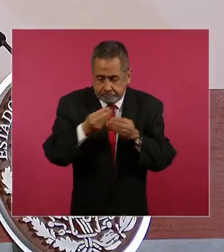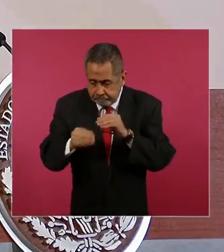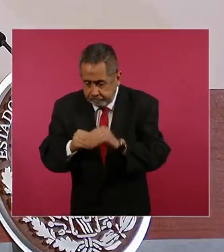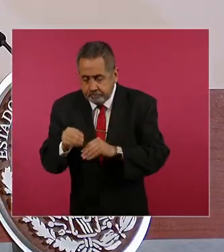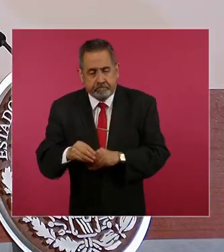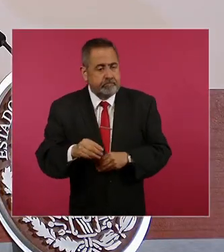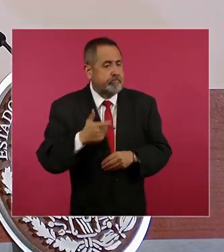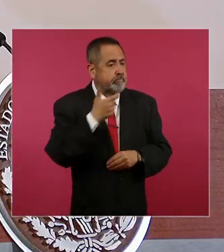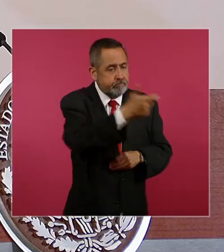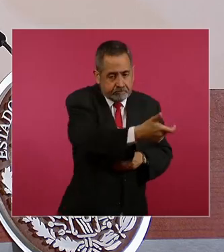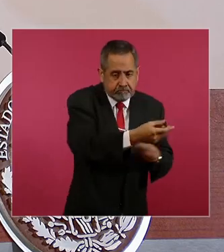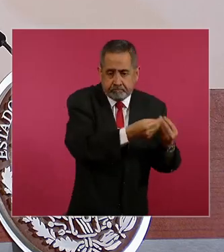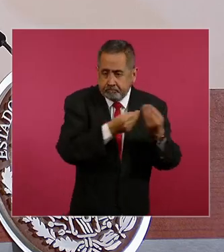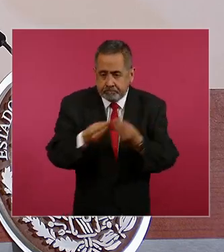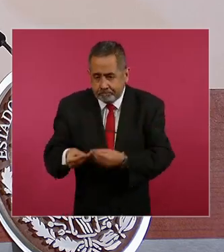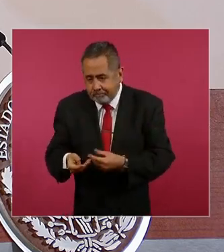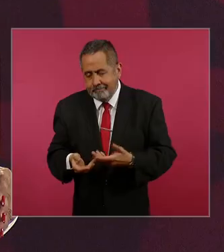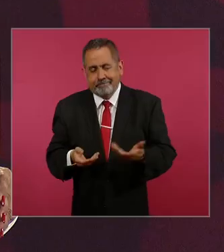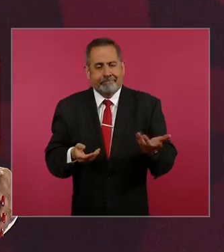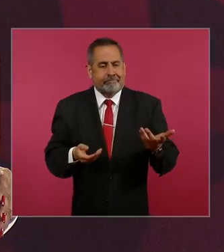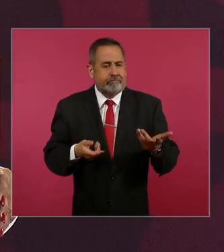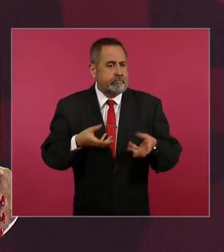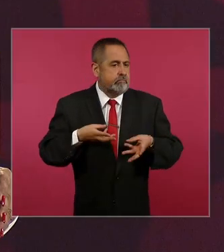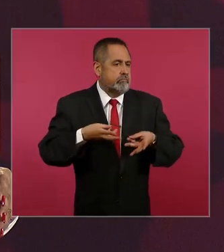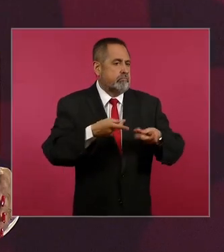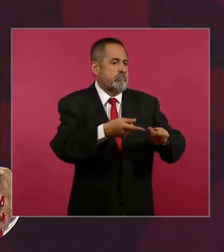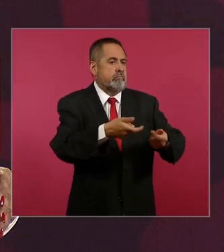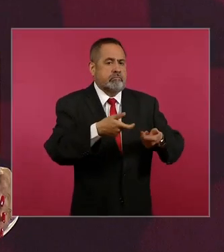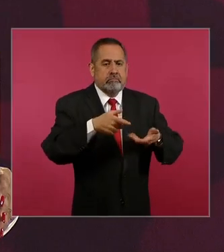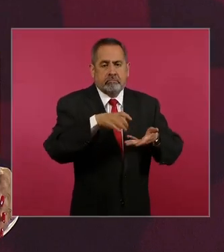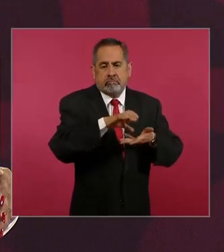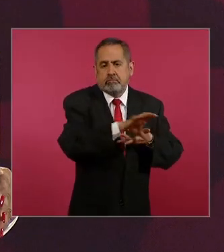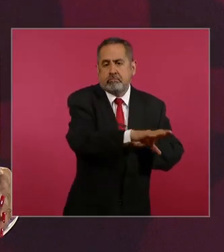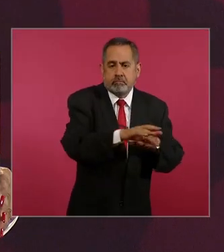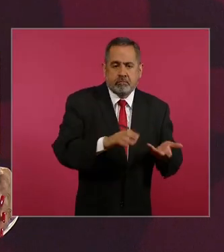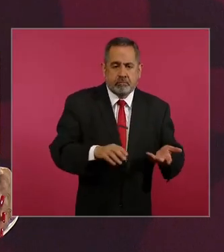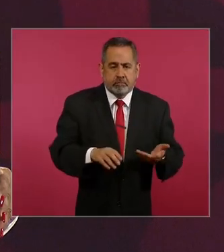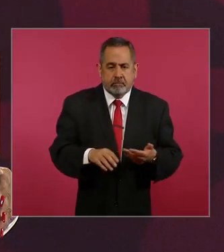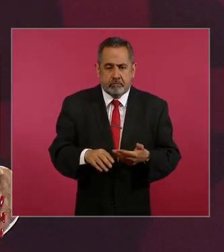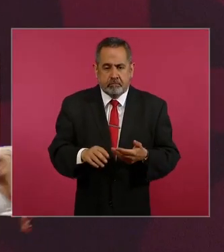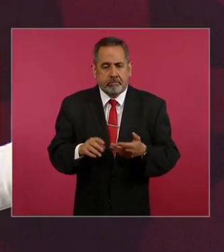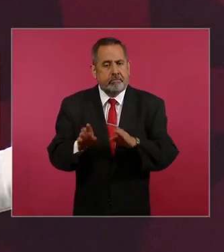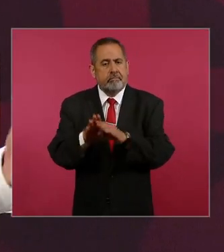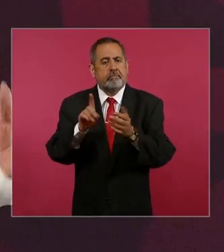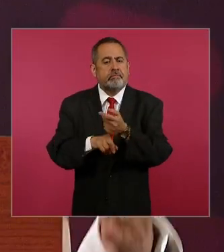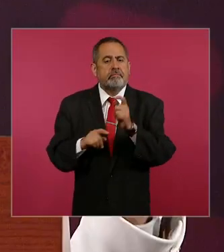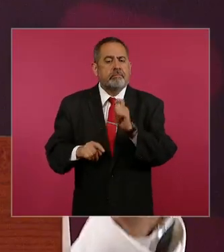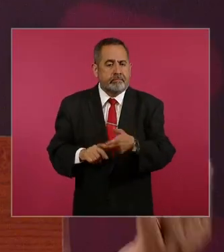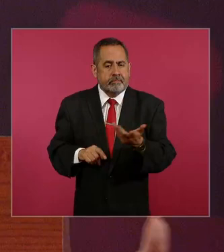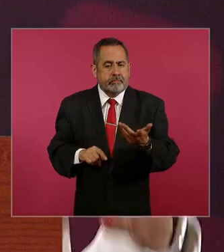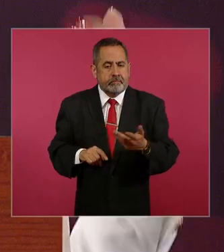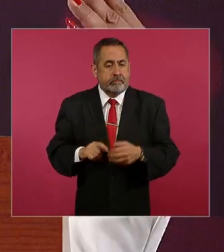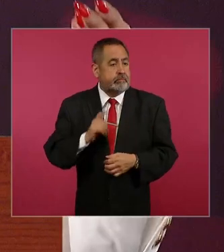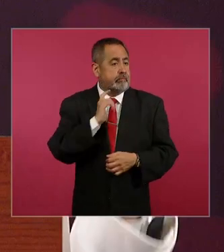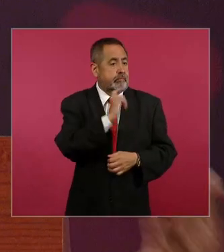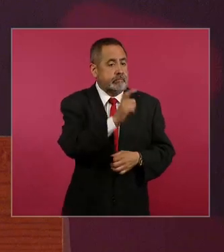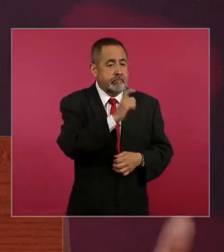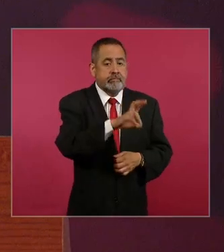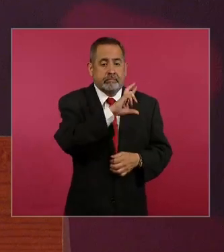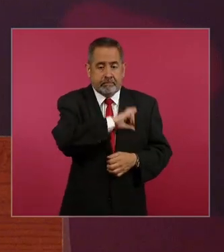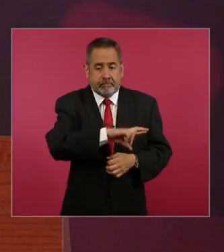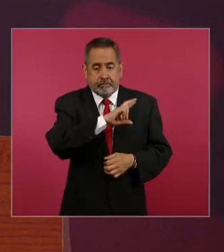anestesia entonces no se trata solamente de los combustibles sino del alquiler de los